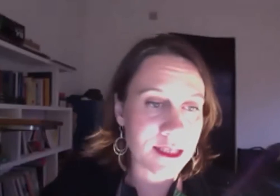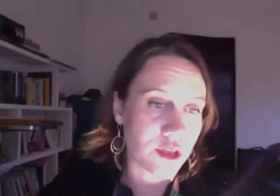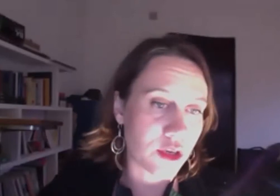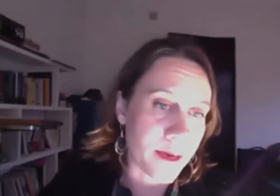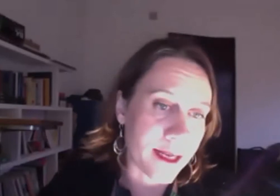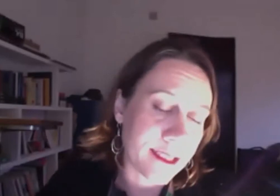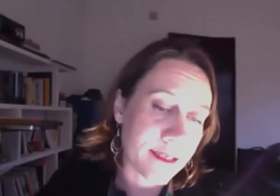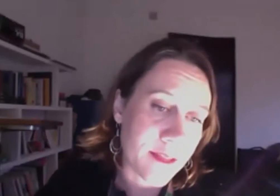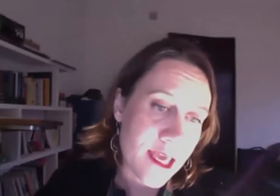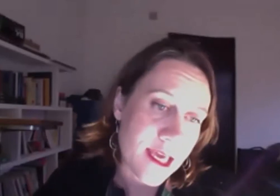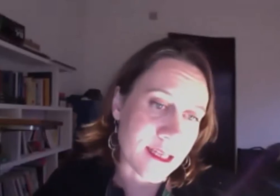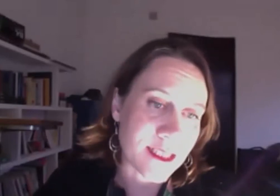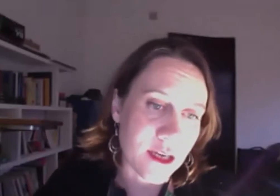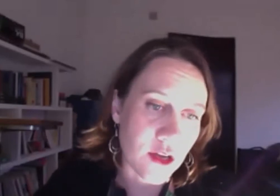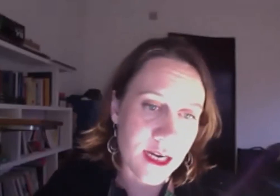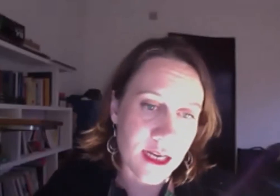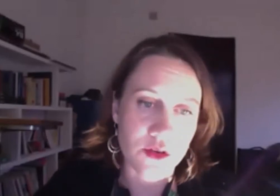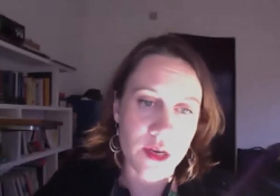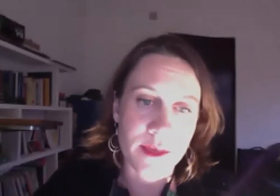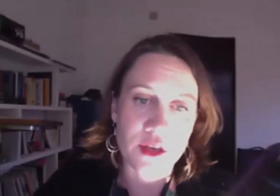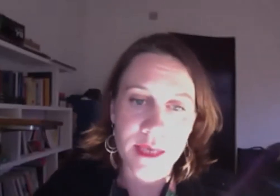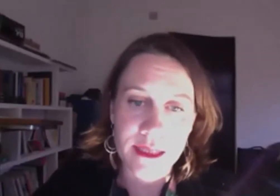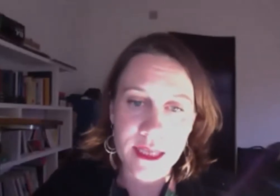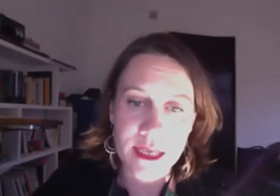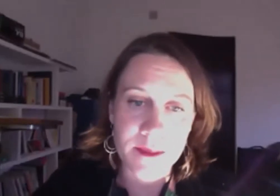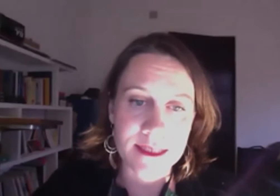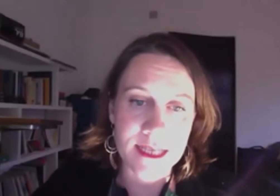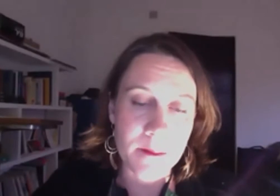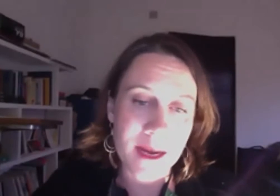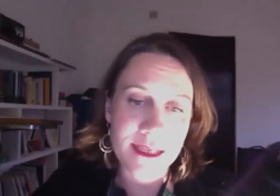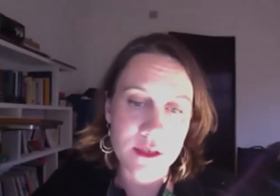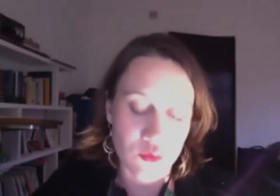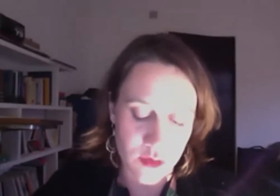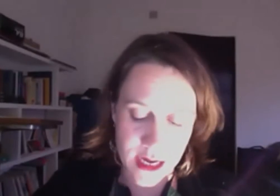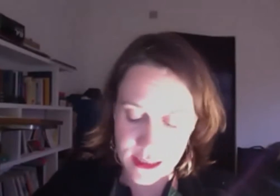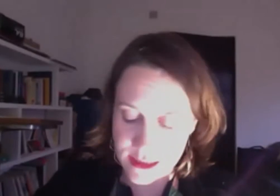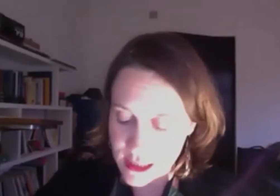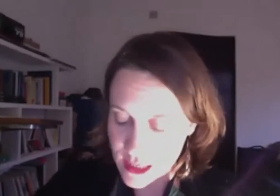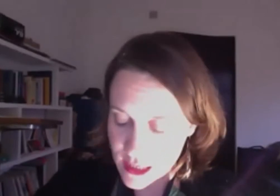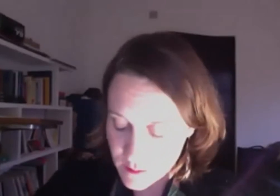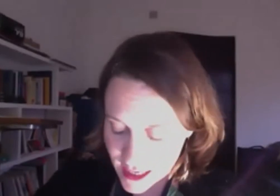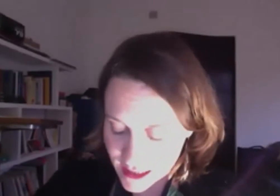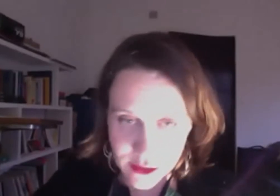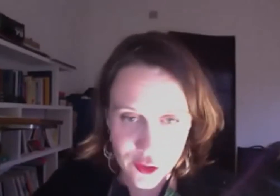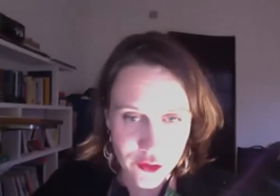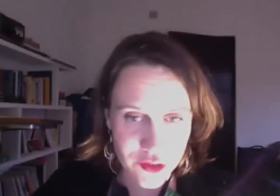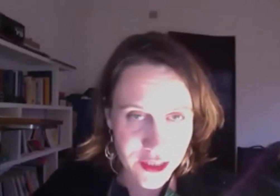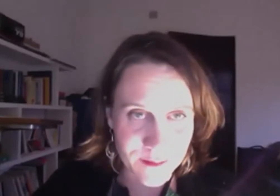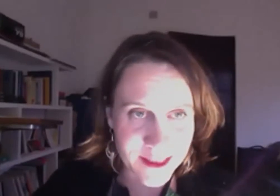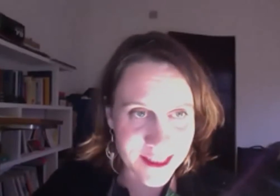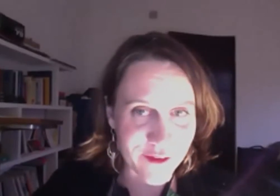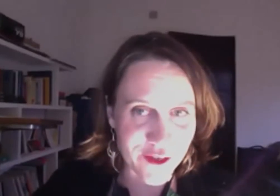sustentables en donde compartir, establecer otra relación con el medio ambiente y pensar prácticas culturales para